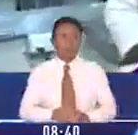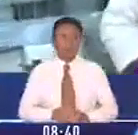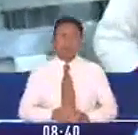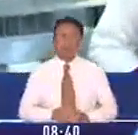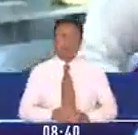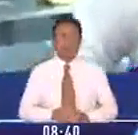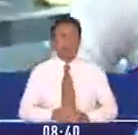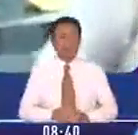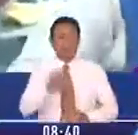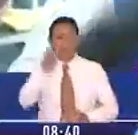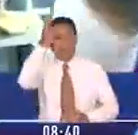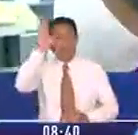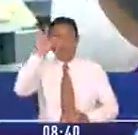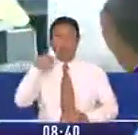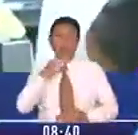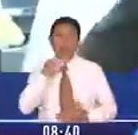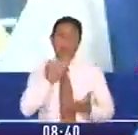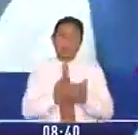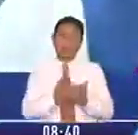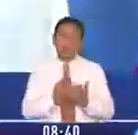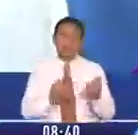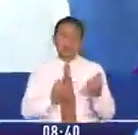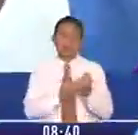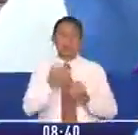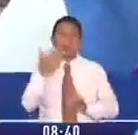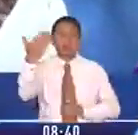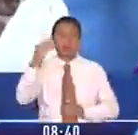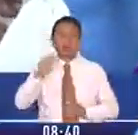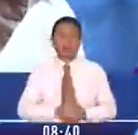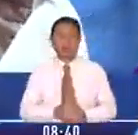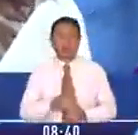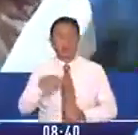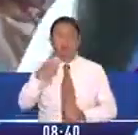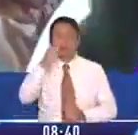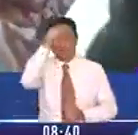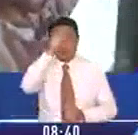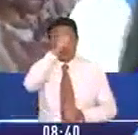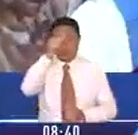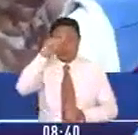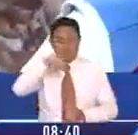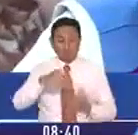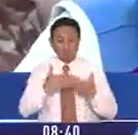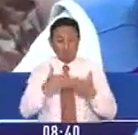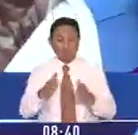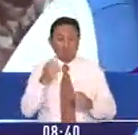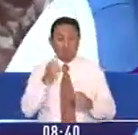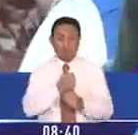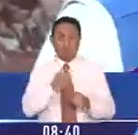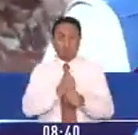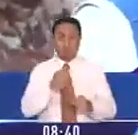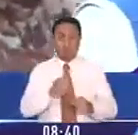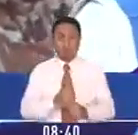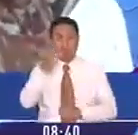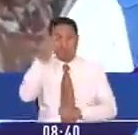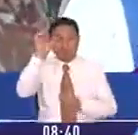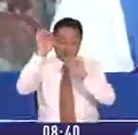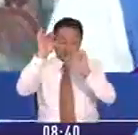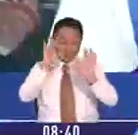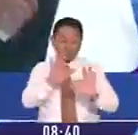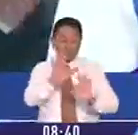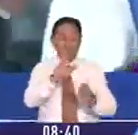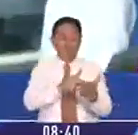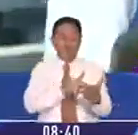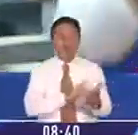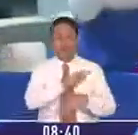adiós, gracias. Sí, con el apoyo del señor alcalde, el día domingo vamos a salir ir a trabajar. Que Dios le bendiga en su